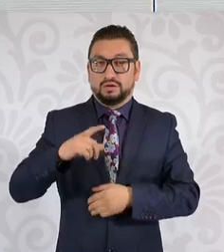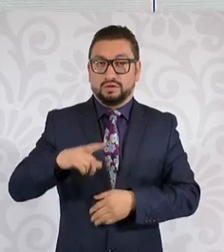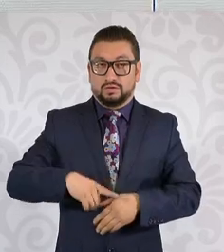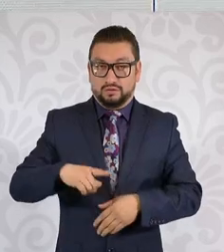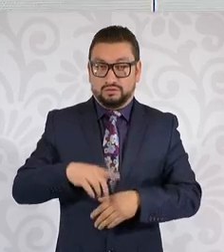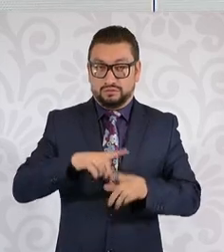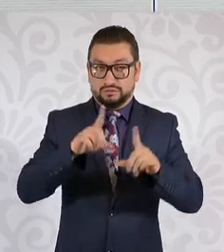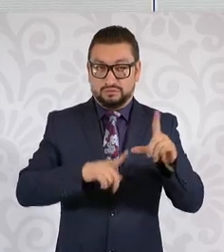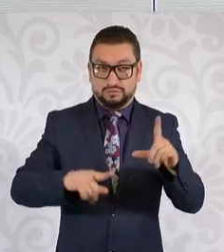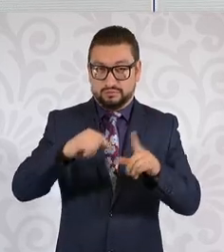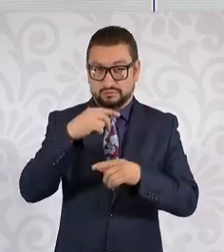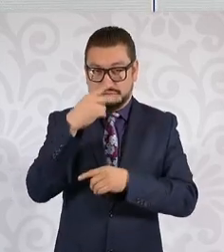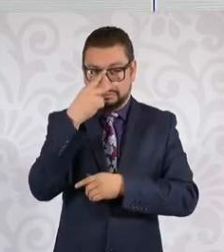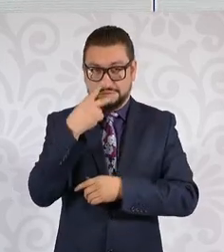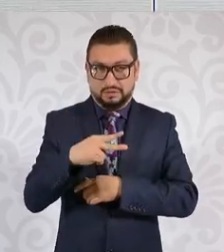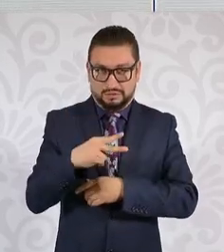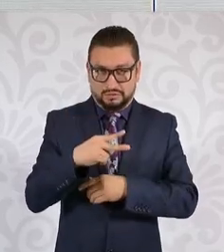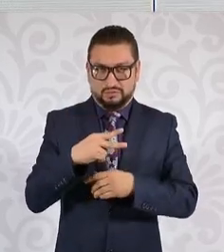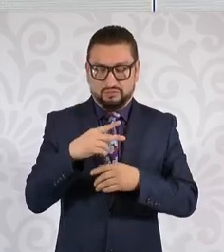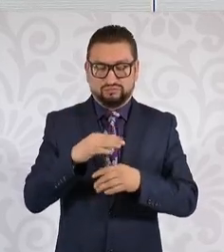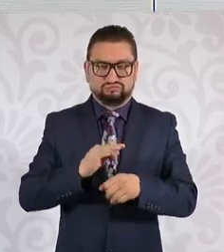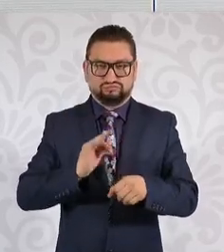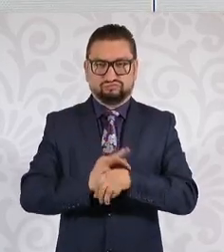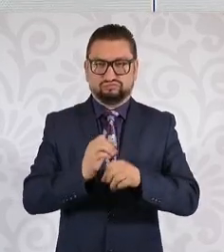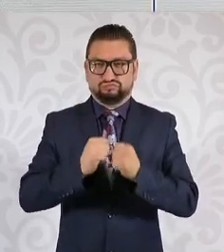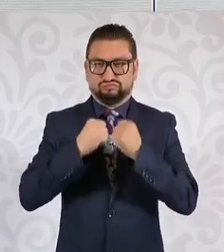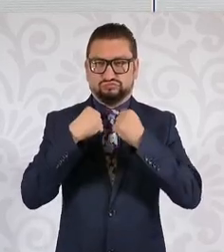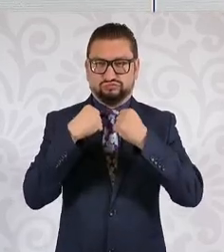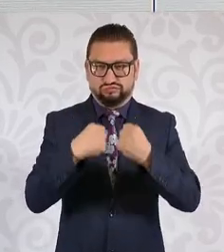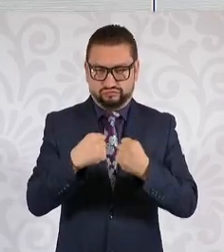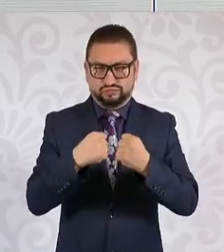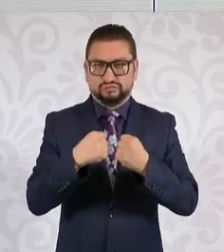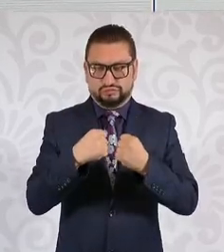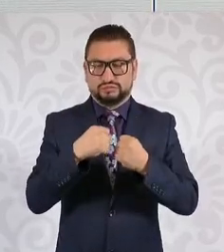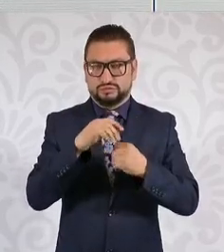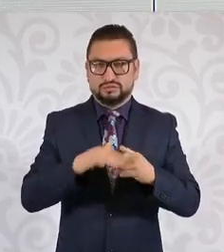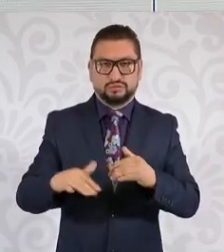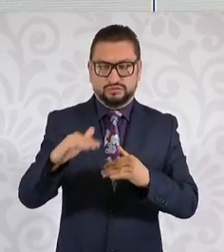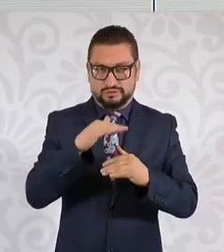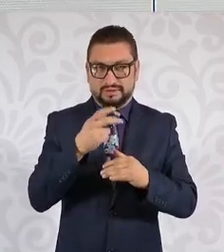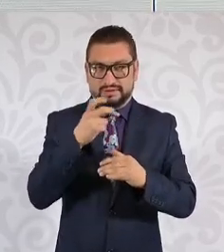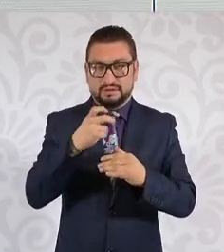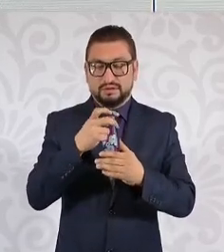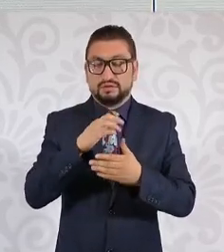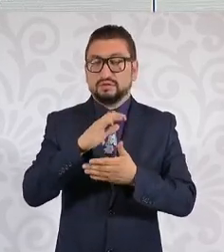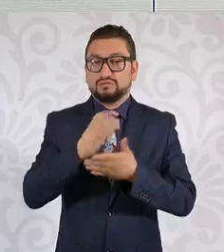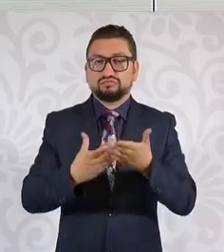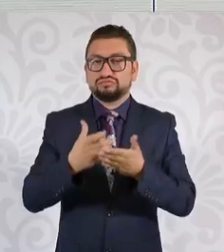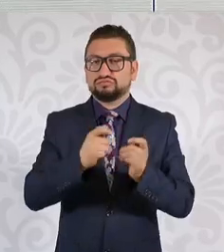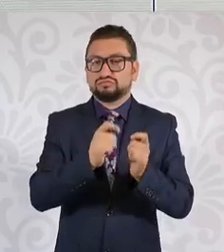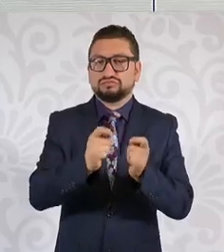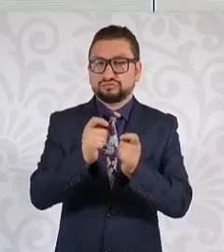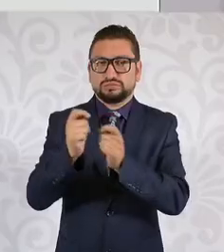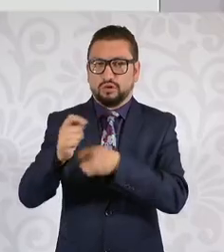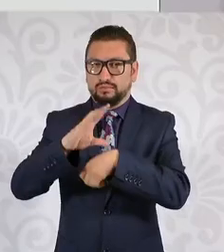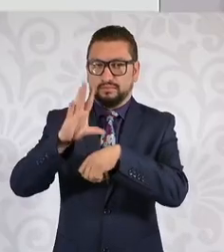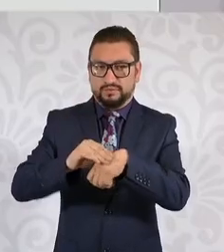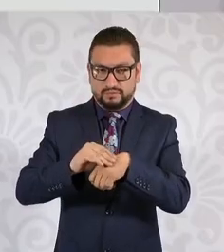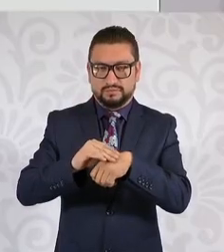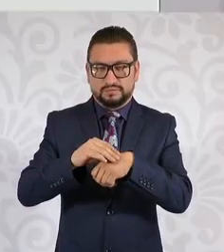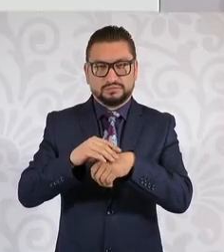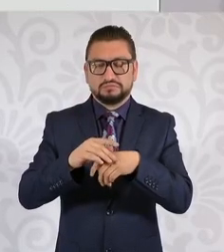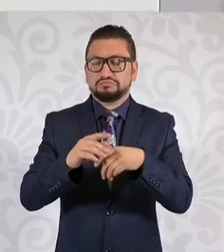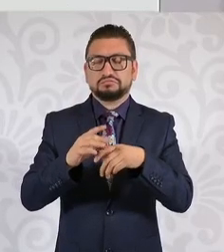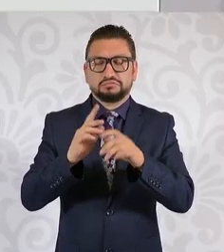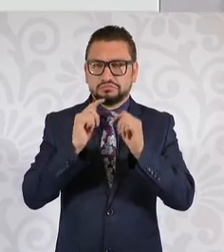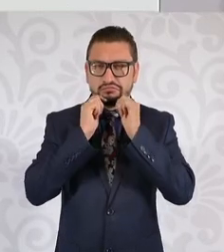ella su rectoría, protegerá la seguridad y soberanía de la nación y al otorgar asignaciones, concesiones o permisos, mantendrá o